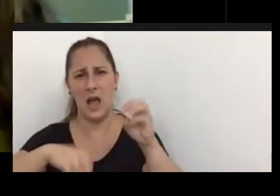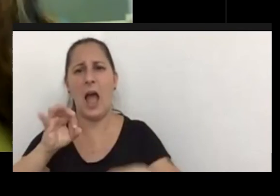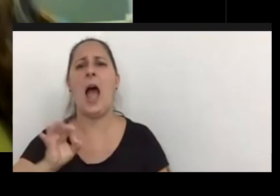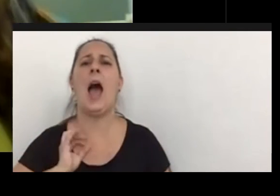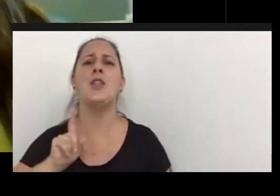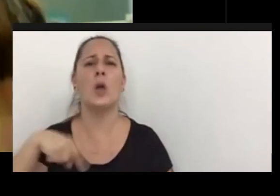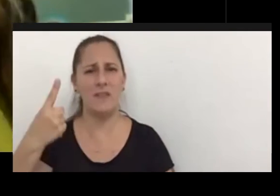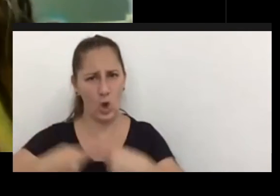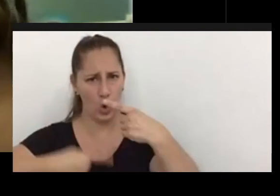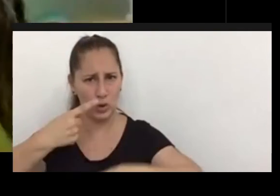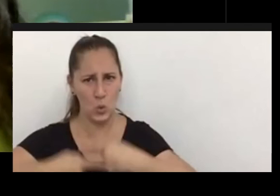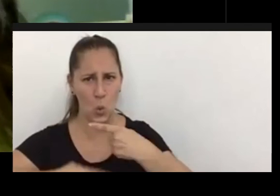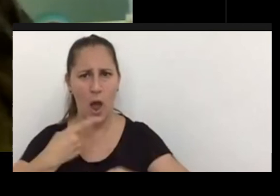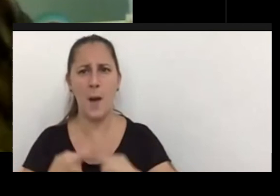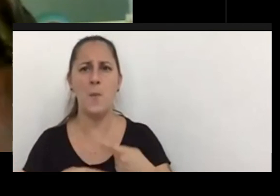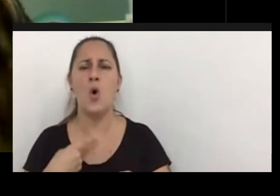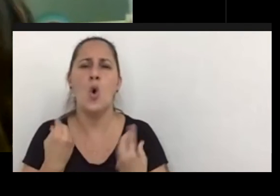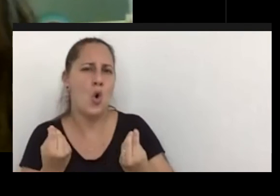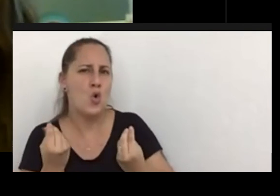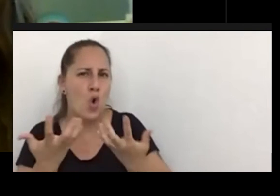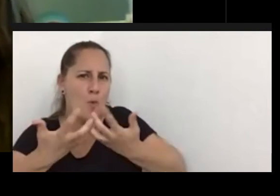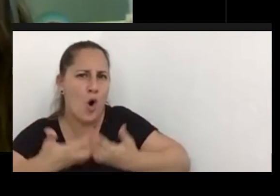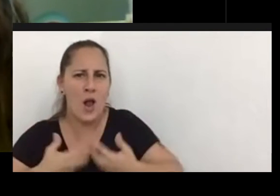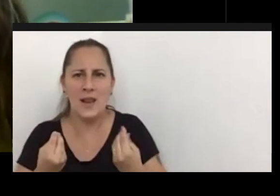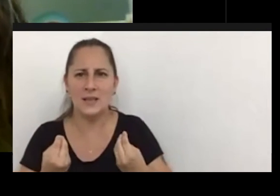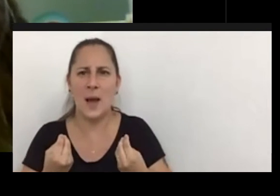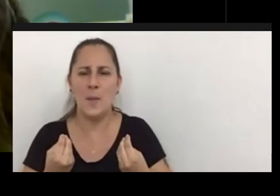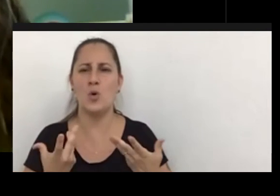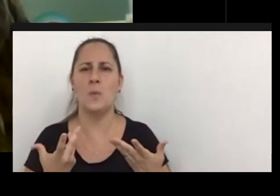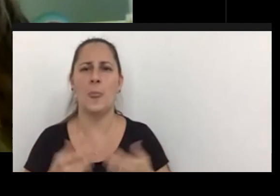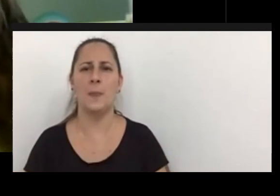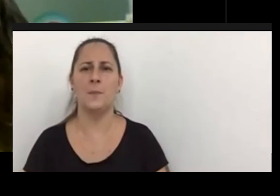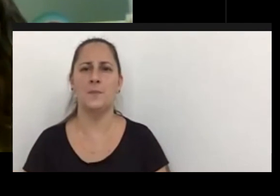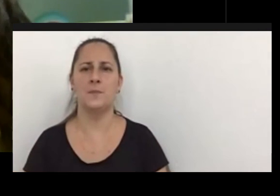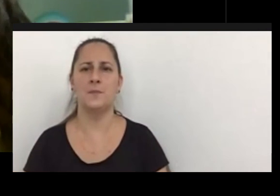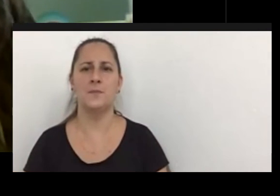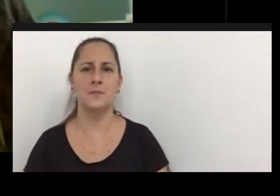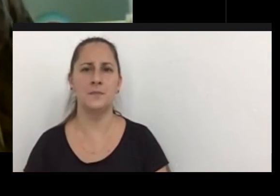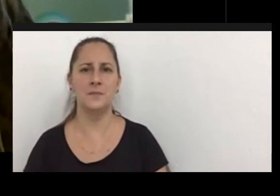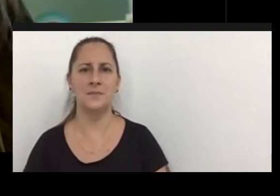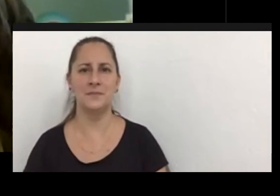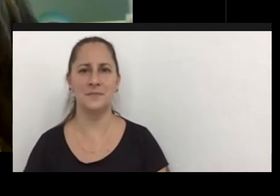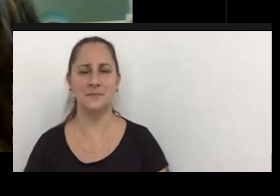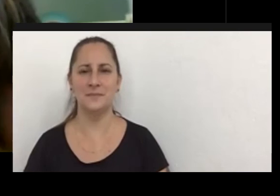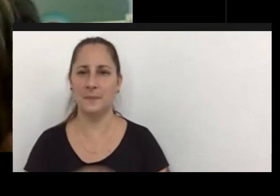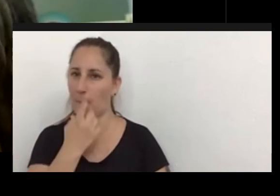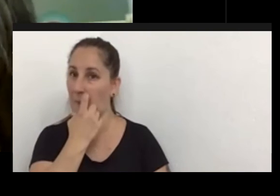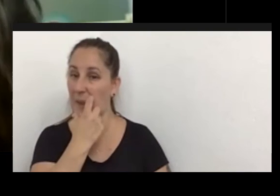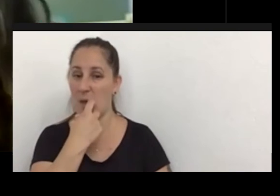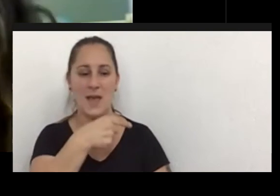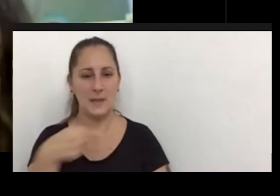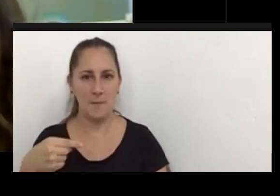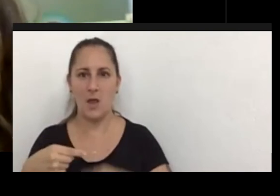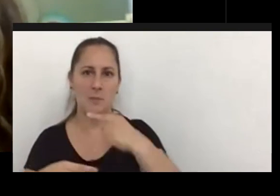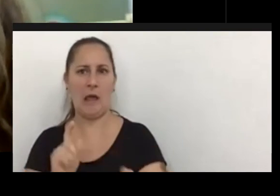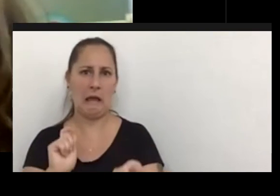seguir, vamos a ver en qué, cómo porque la verdad que acá prever de un de una semana a otra es complicado. Ahí veo a Edith